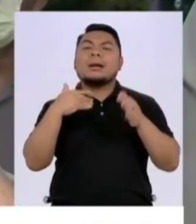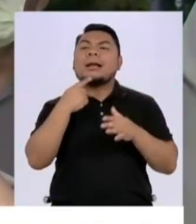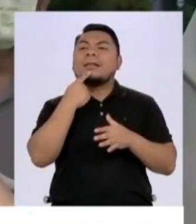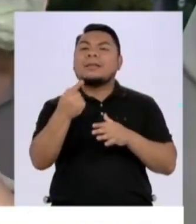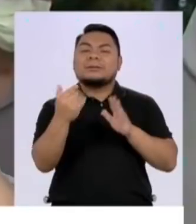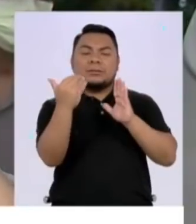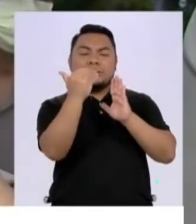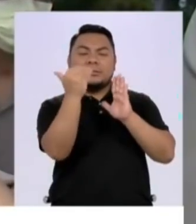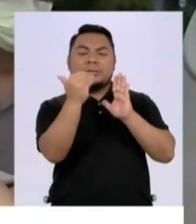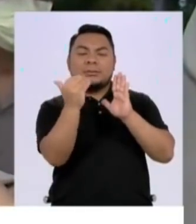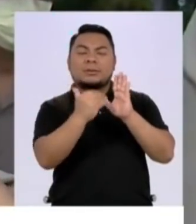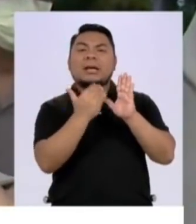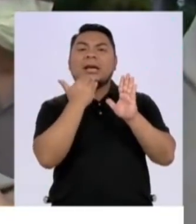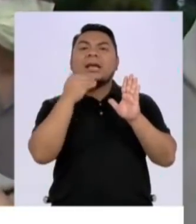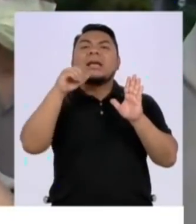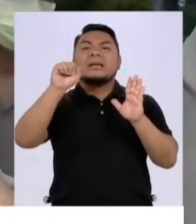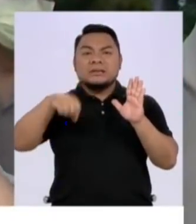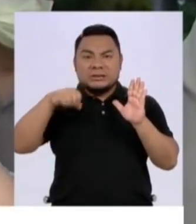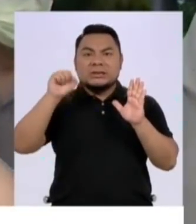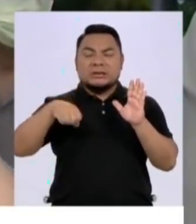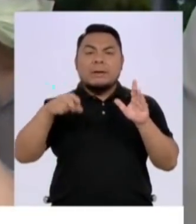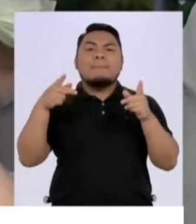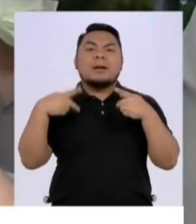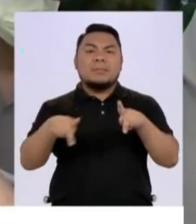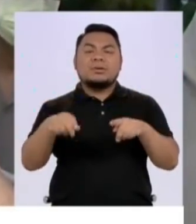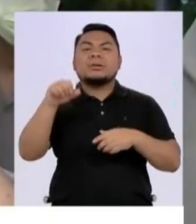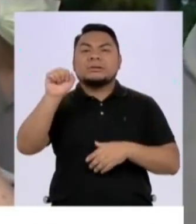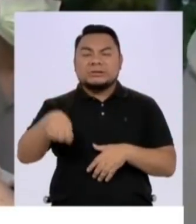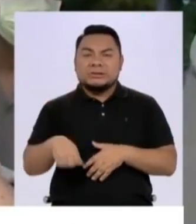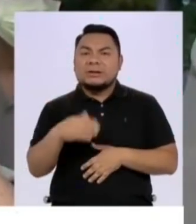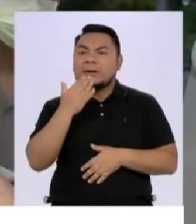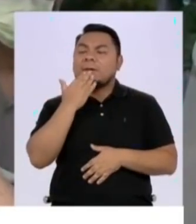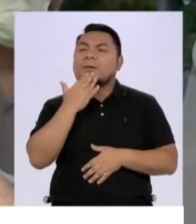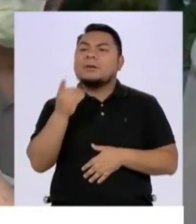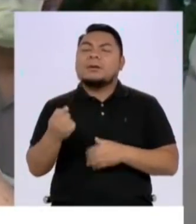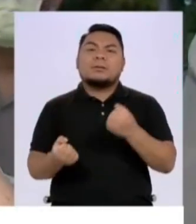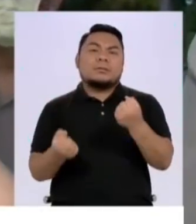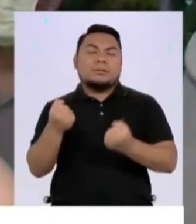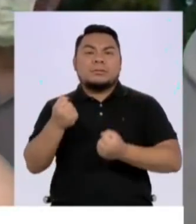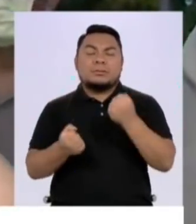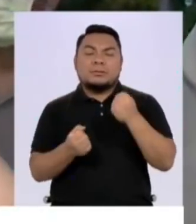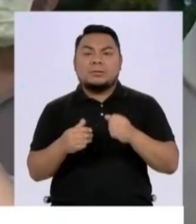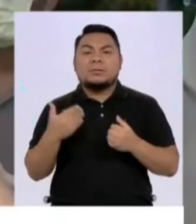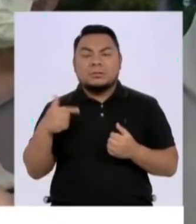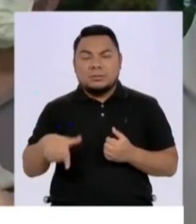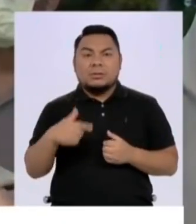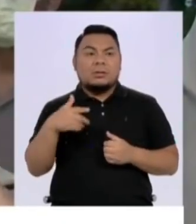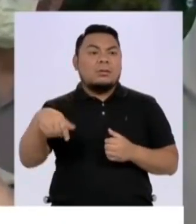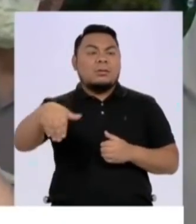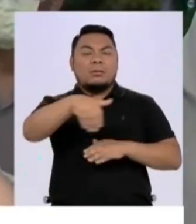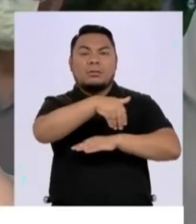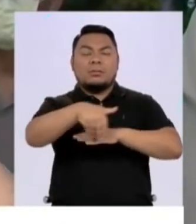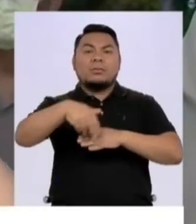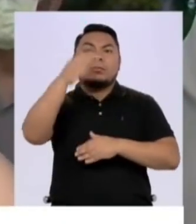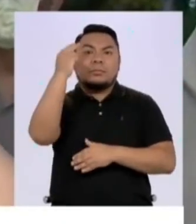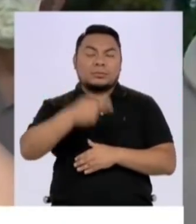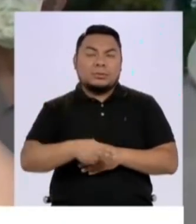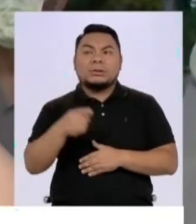especifica quiénes tienen autorización de transitar durante la inmovilización